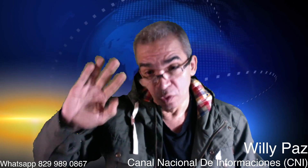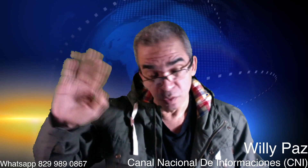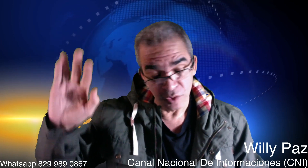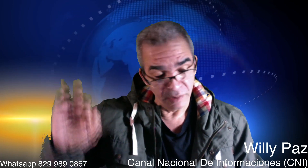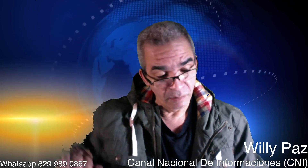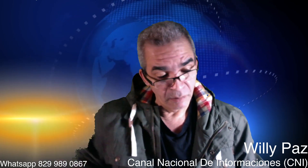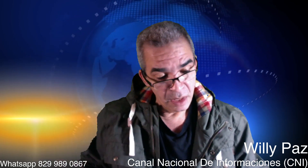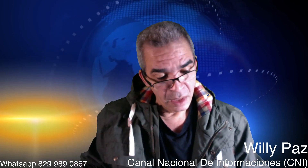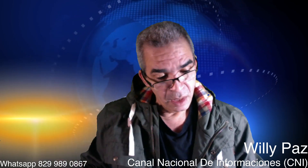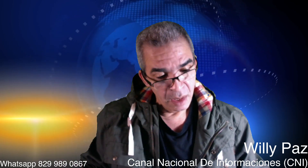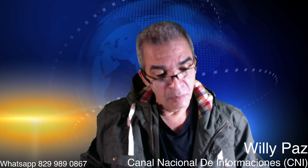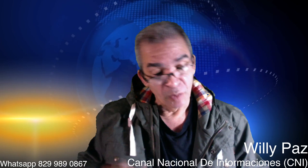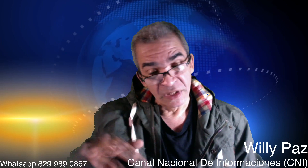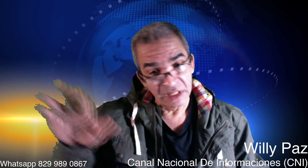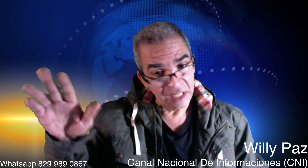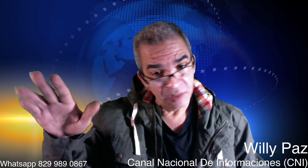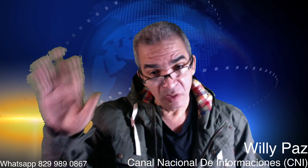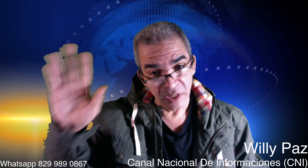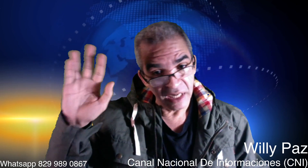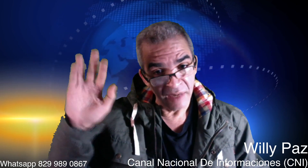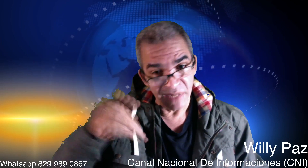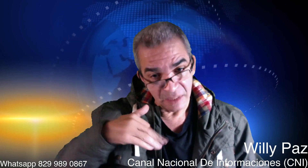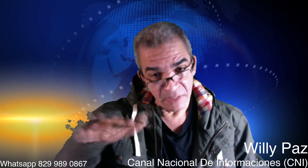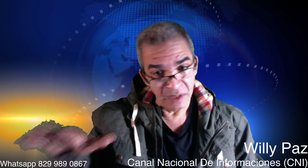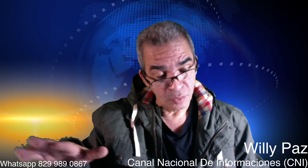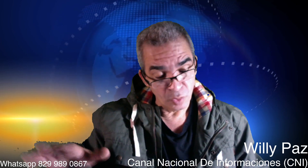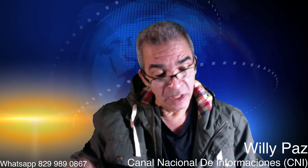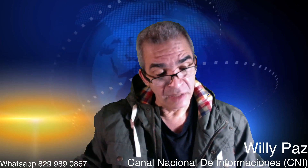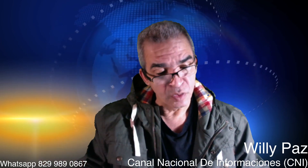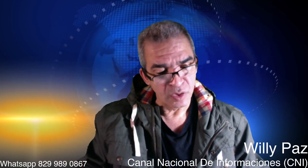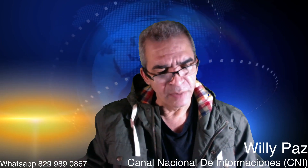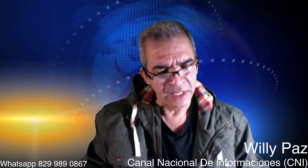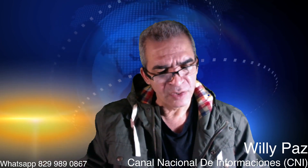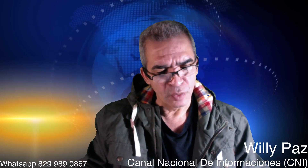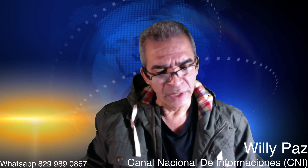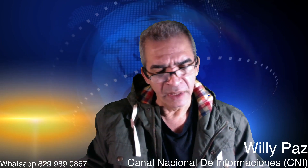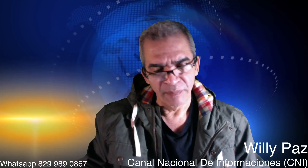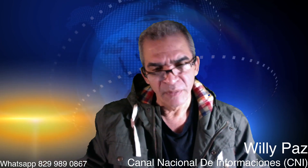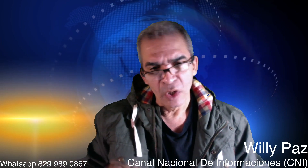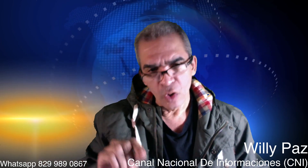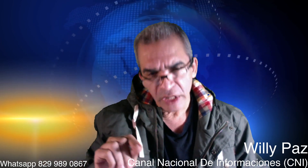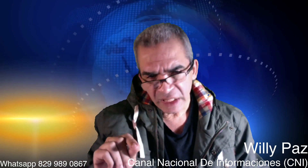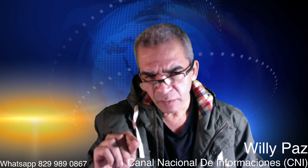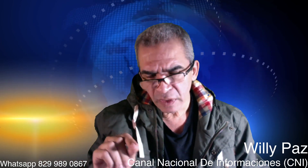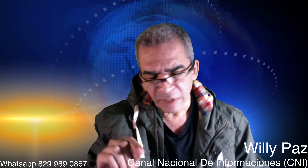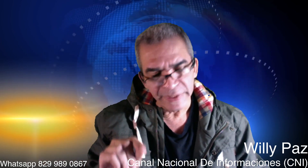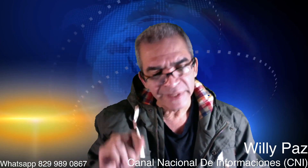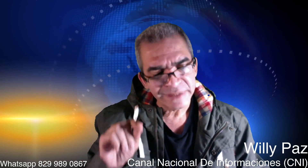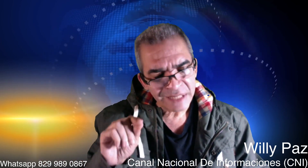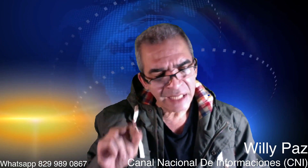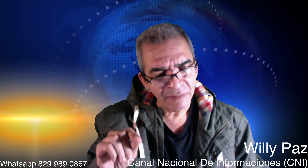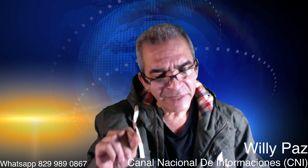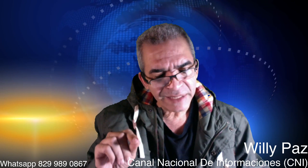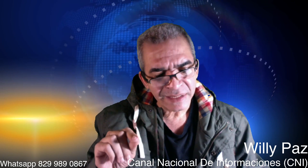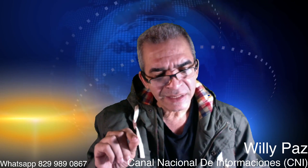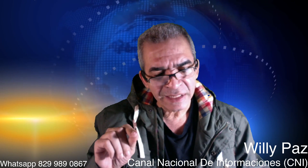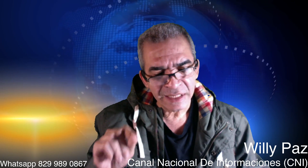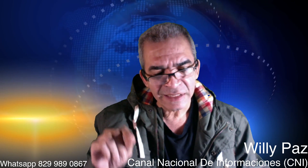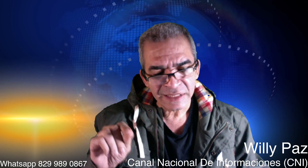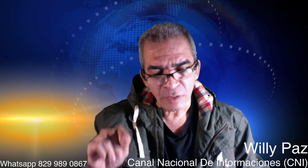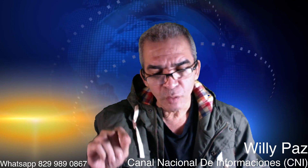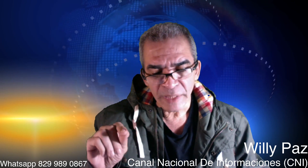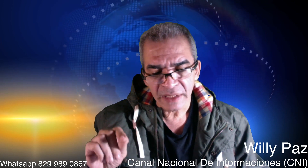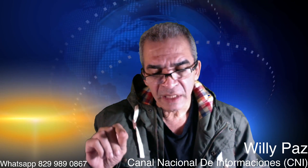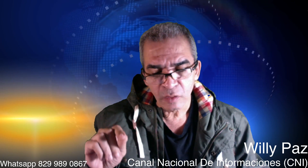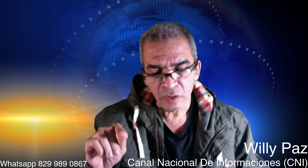yo no lo sé. Pero mientras tanto recae para mí la responsabilidad sobre él. Oigan el tuit otra vez. Tal vez